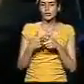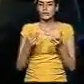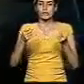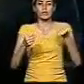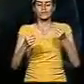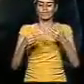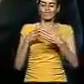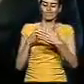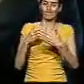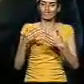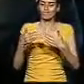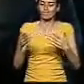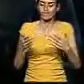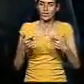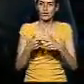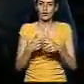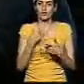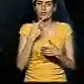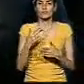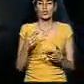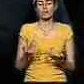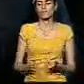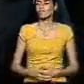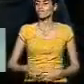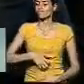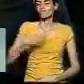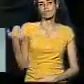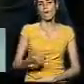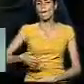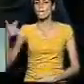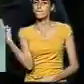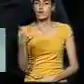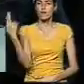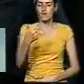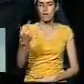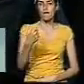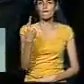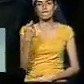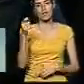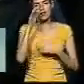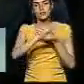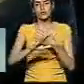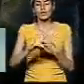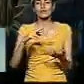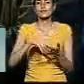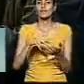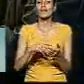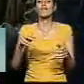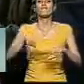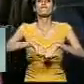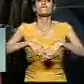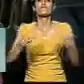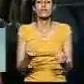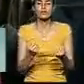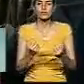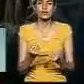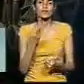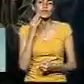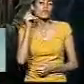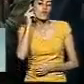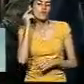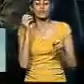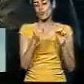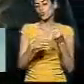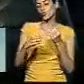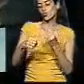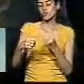generando y un día llega un vecino obstinado y da dos tiros al otro y lo mata. Eso no es inseguridad, eso es violencia. Hay una señora, a lo mejor, que barre la